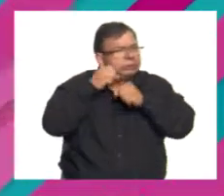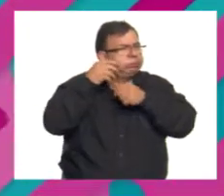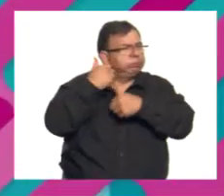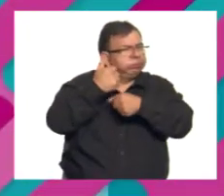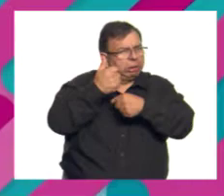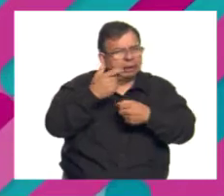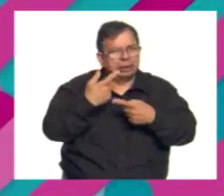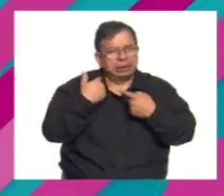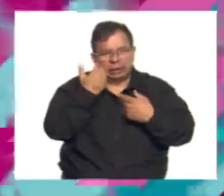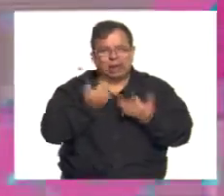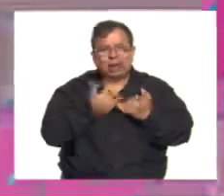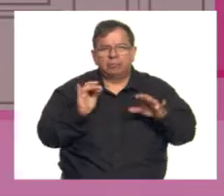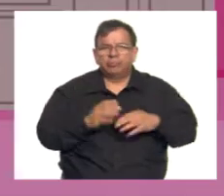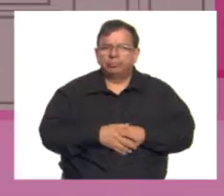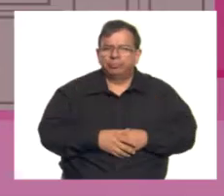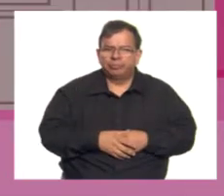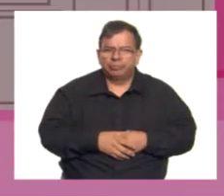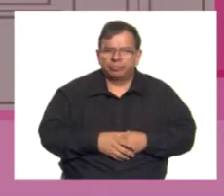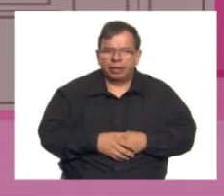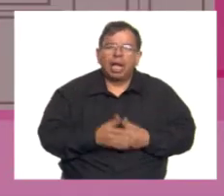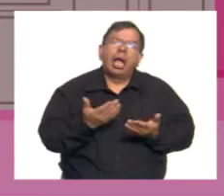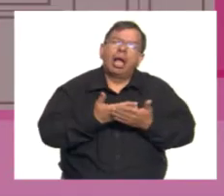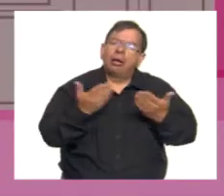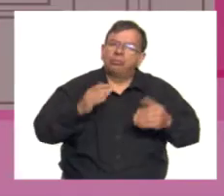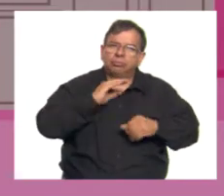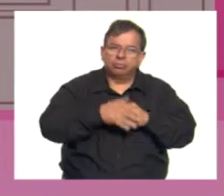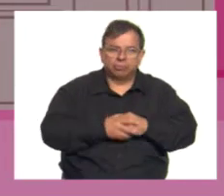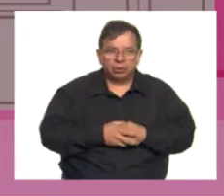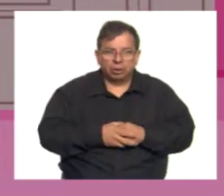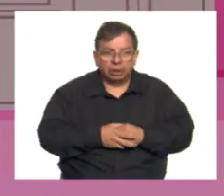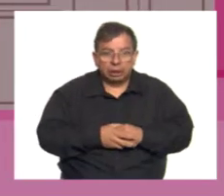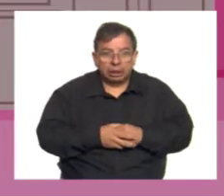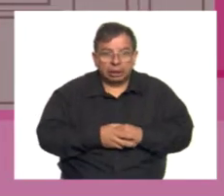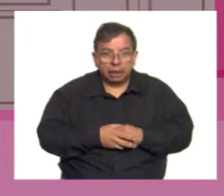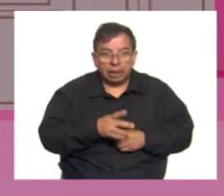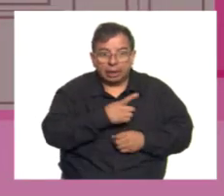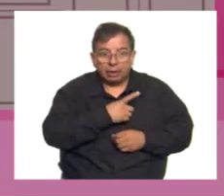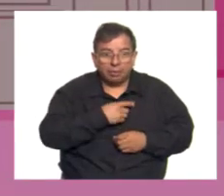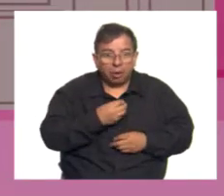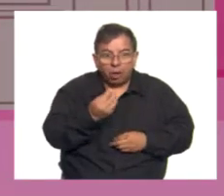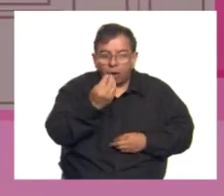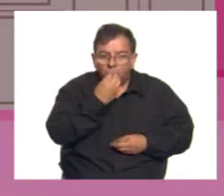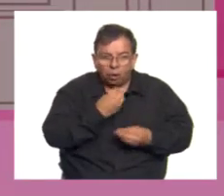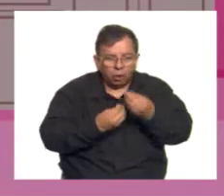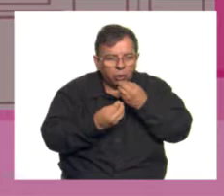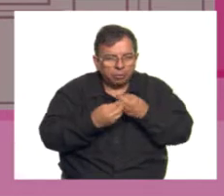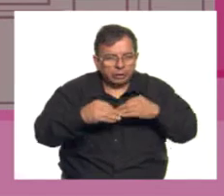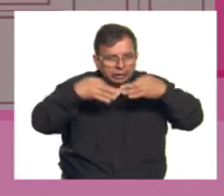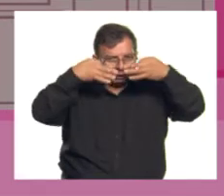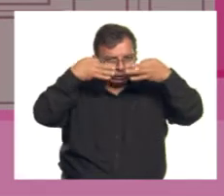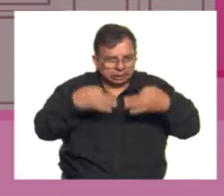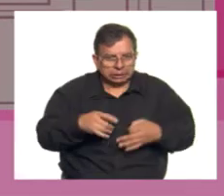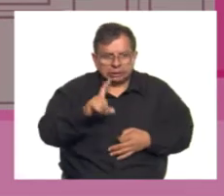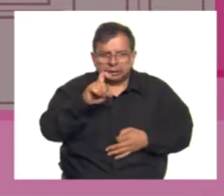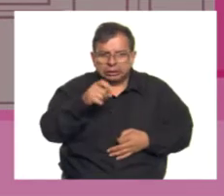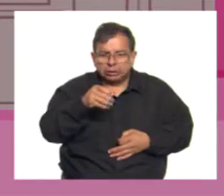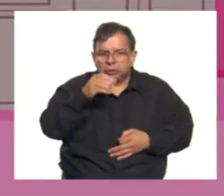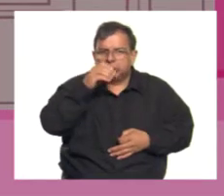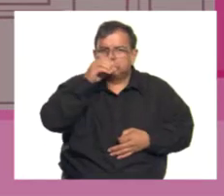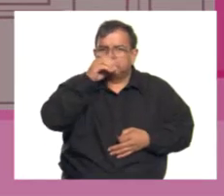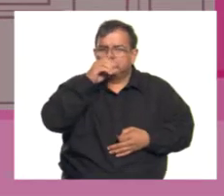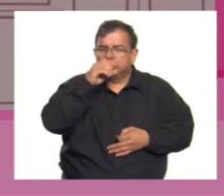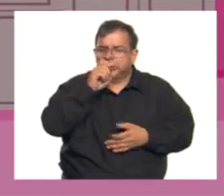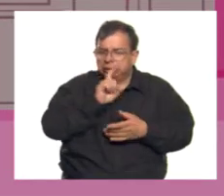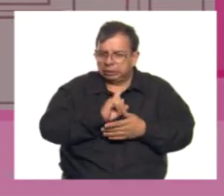liberada. Esto es todo por ahora. No olviden que mantener una alimentación balanceada y beber mucha agua simple